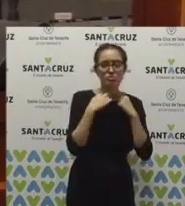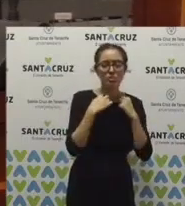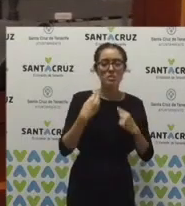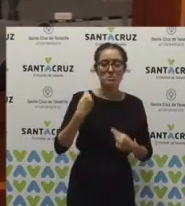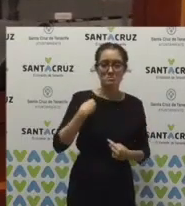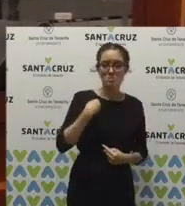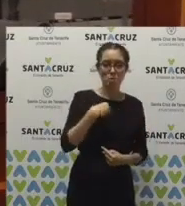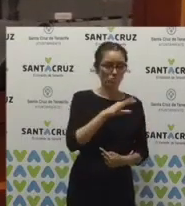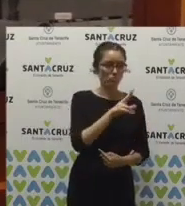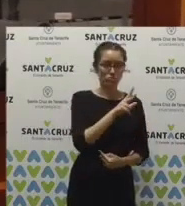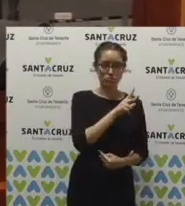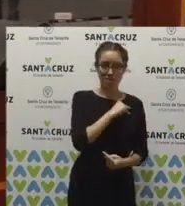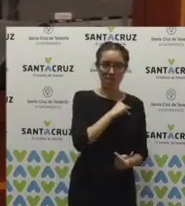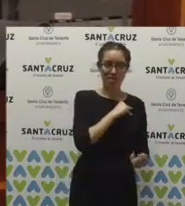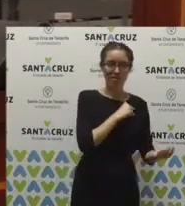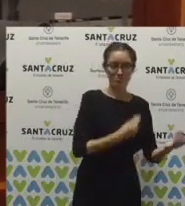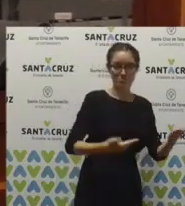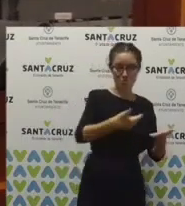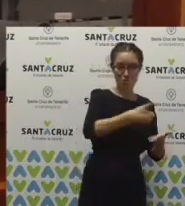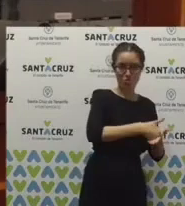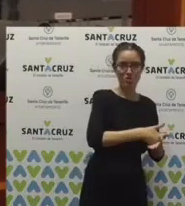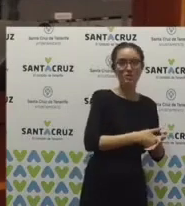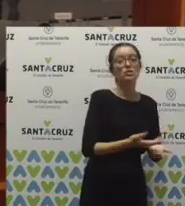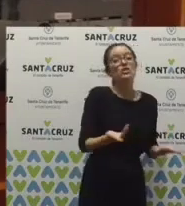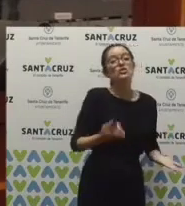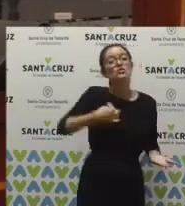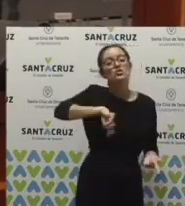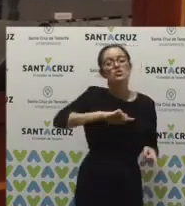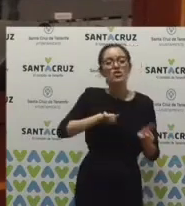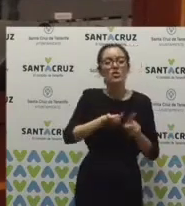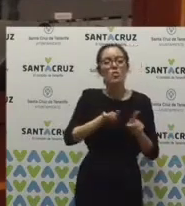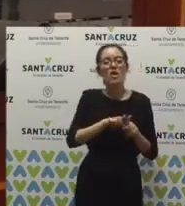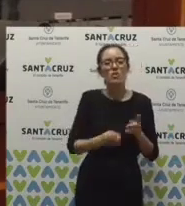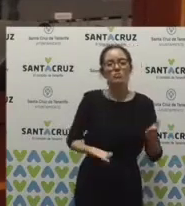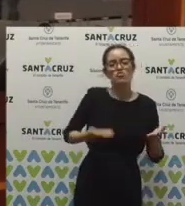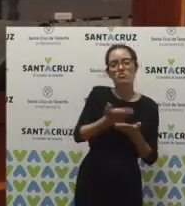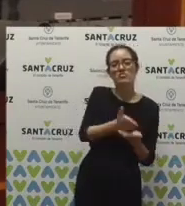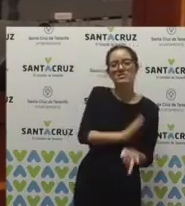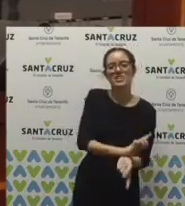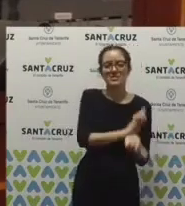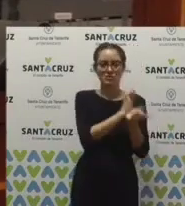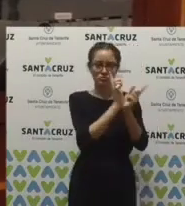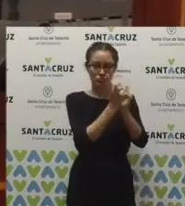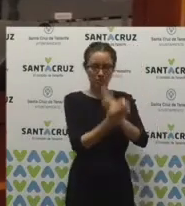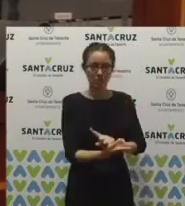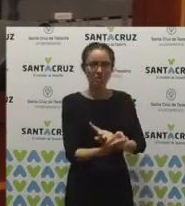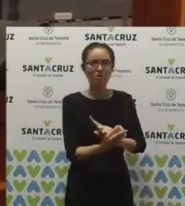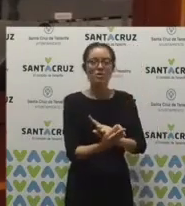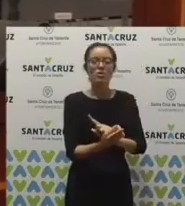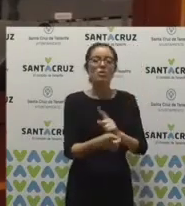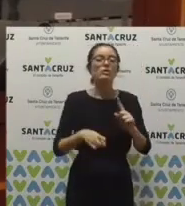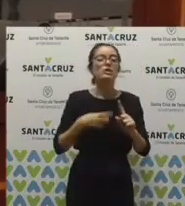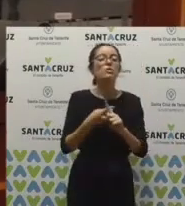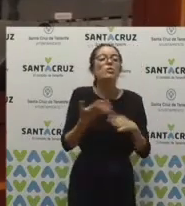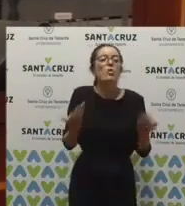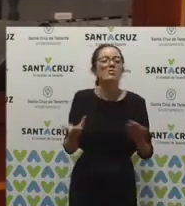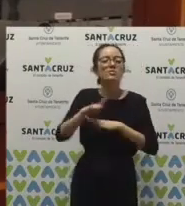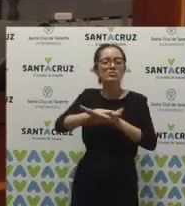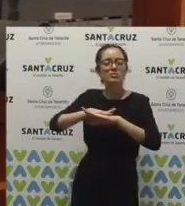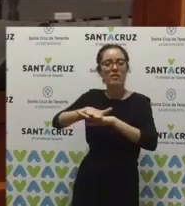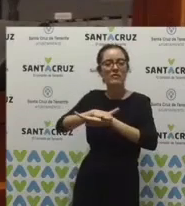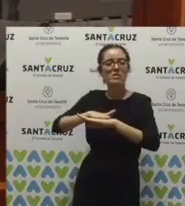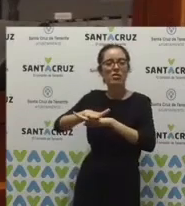con su moción de ahí que le queríamos plantear una transaccional que fuera en el sentido de instar al cabildo a